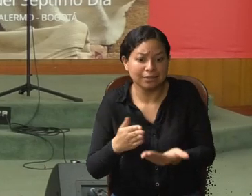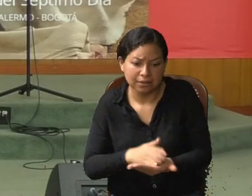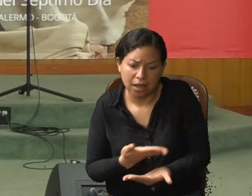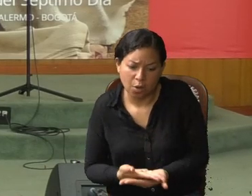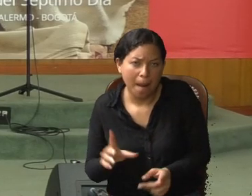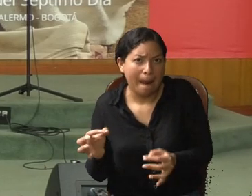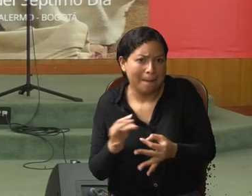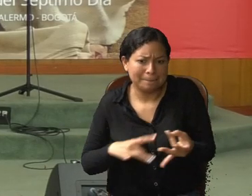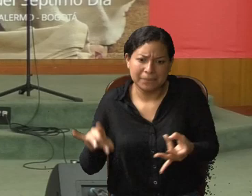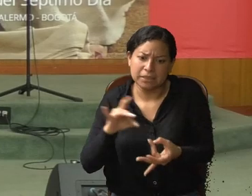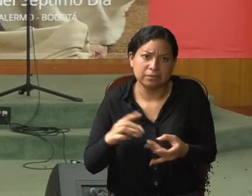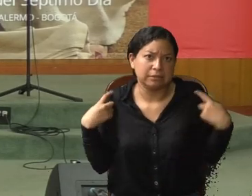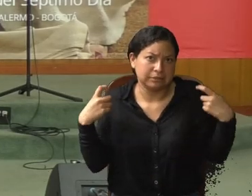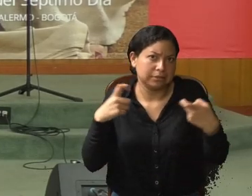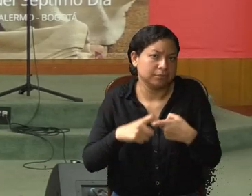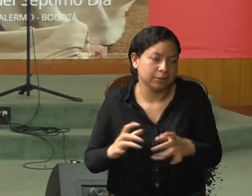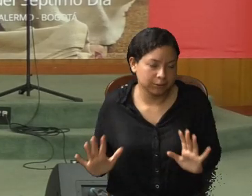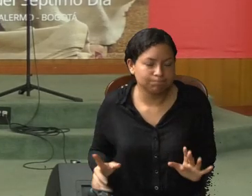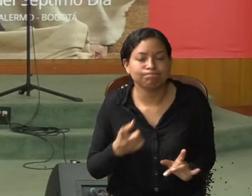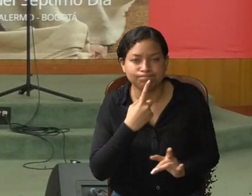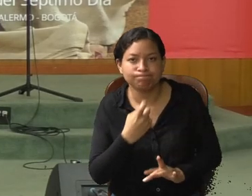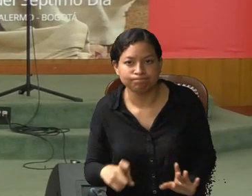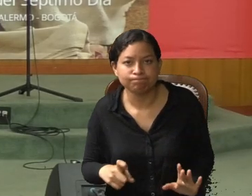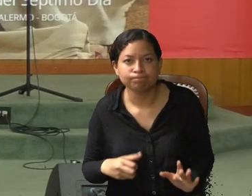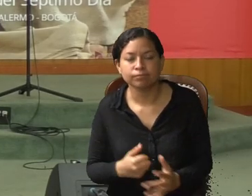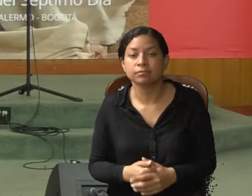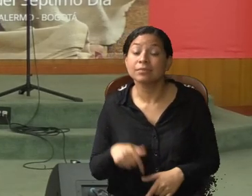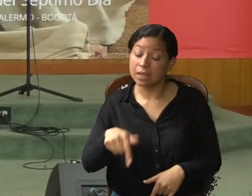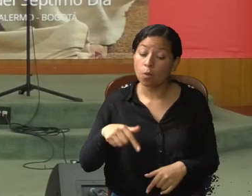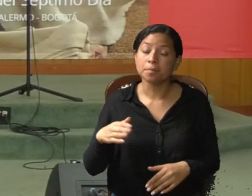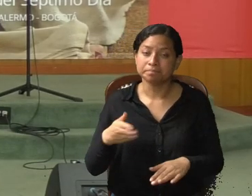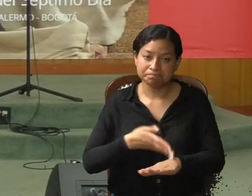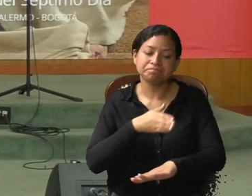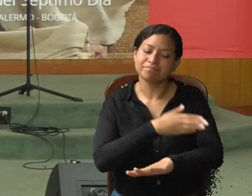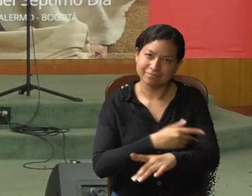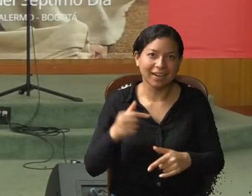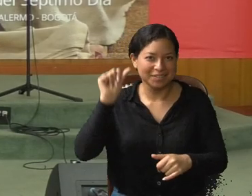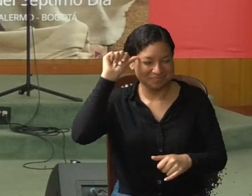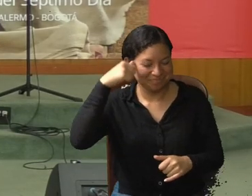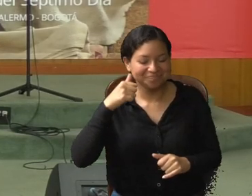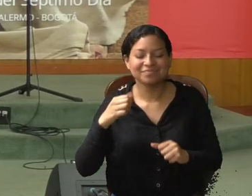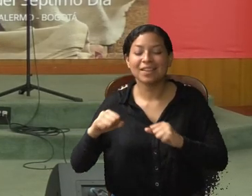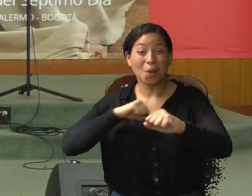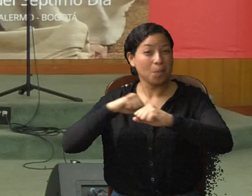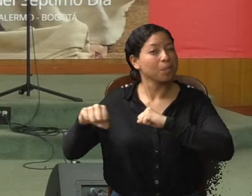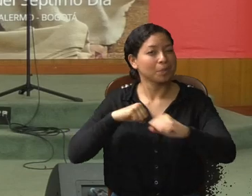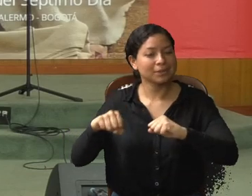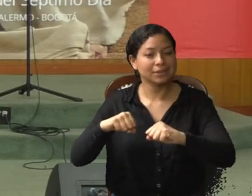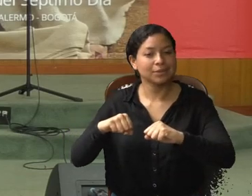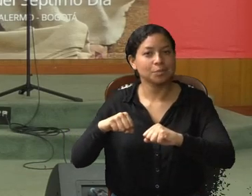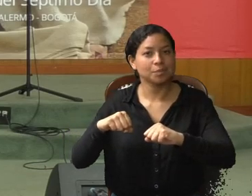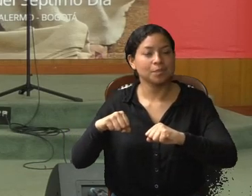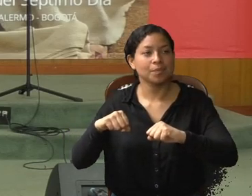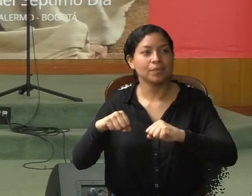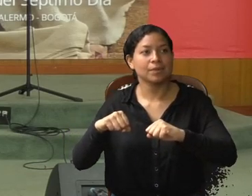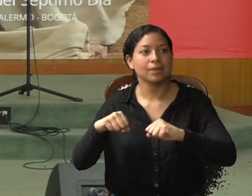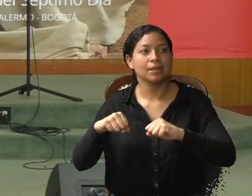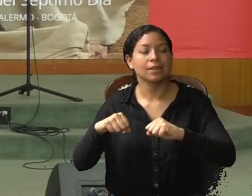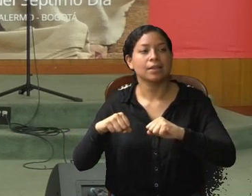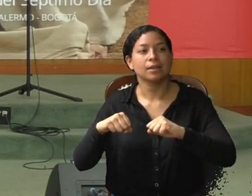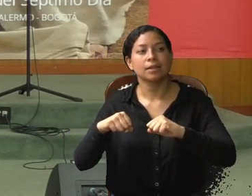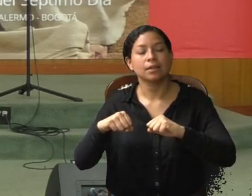español. Y ese verbo que es el merajefet no es tan fácil de traducir. Si yo lo intentara